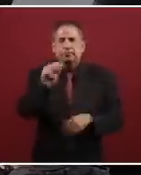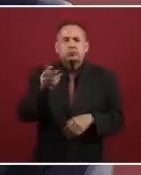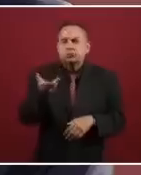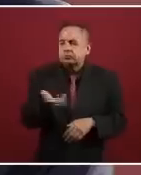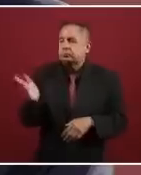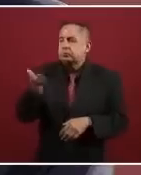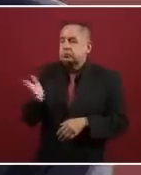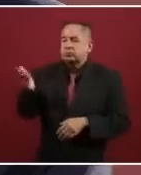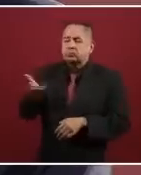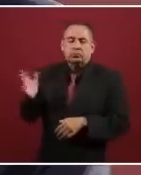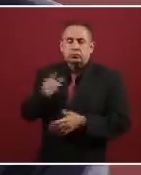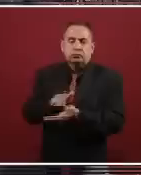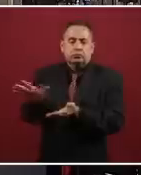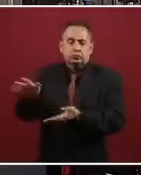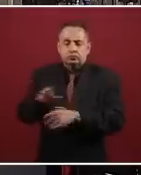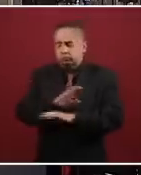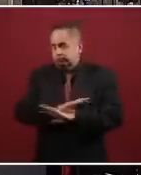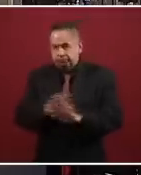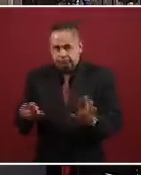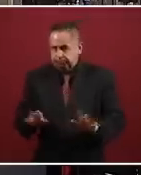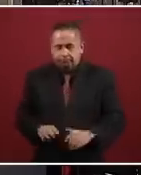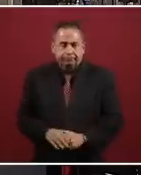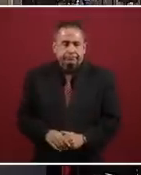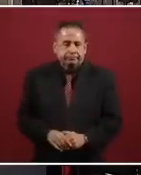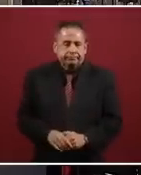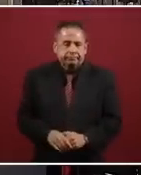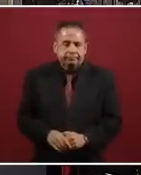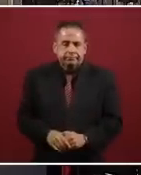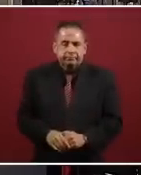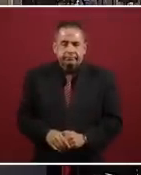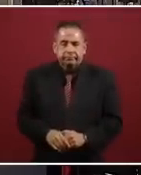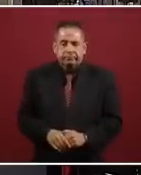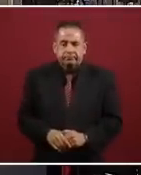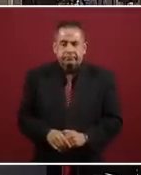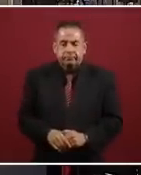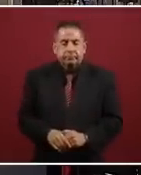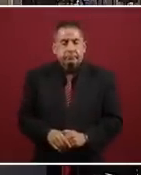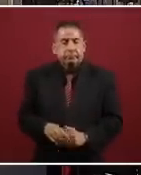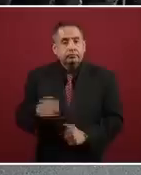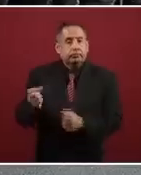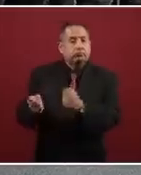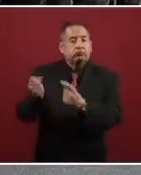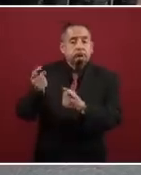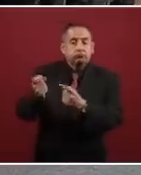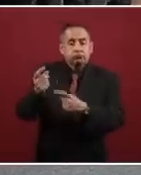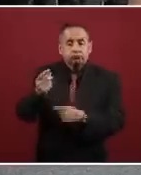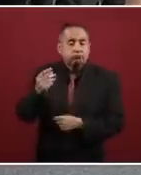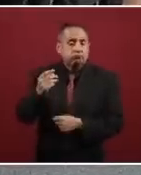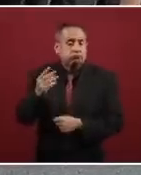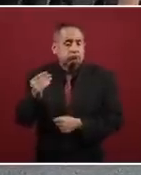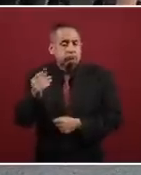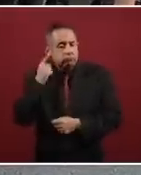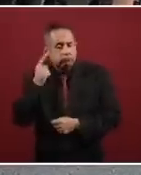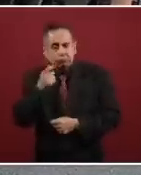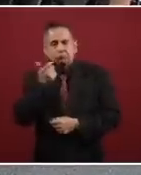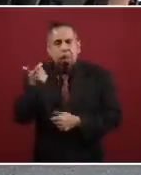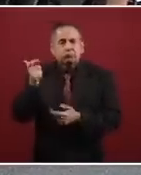a nadie. Pero los que se están manifestando, presidente, afirman que sí, ya se les redujo su salario.